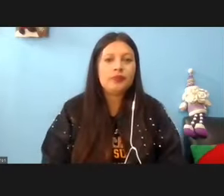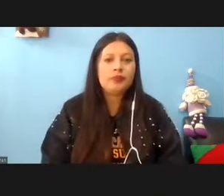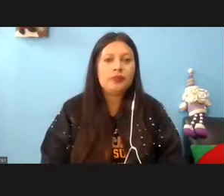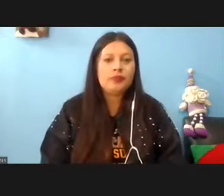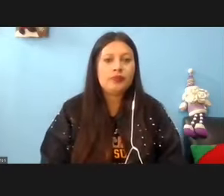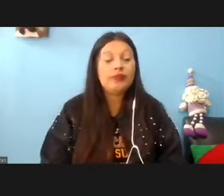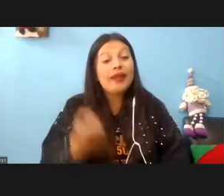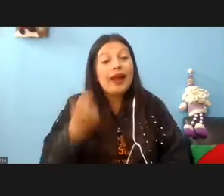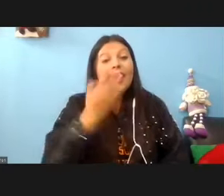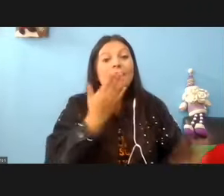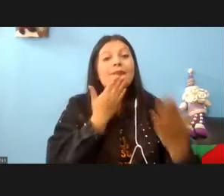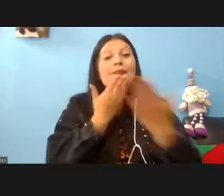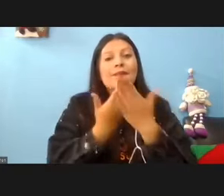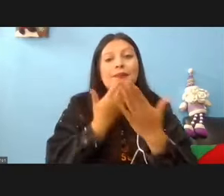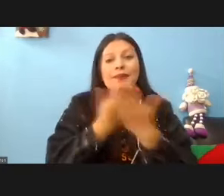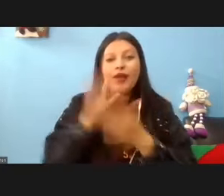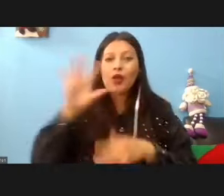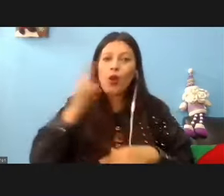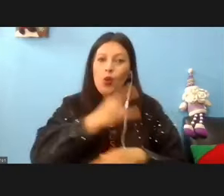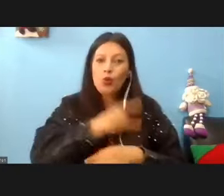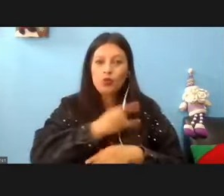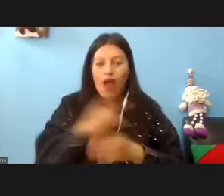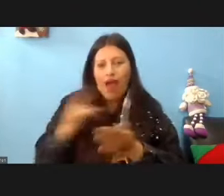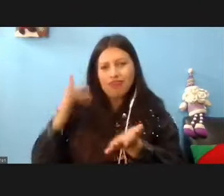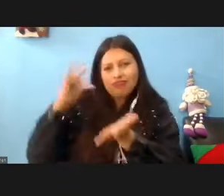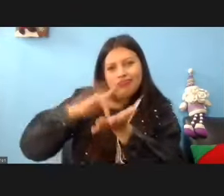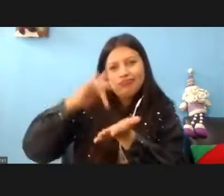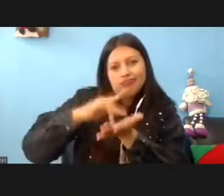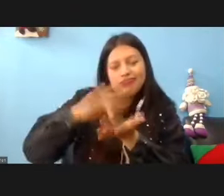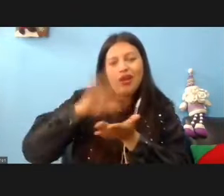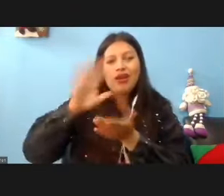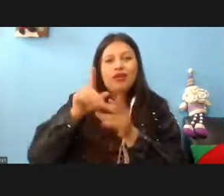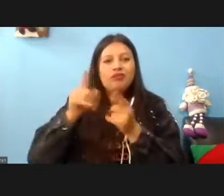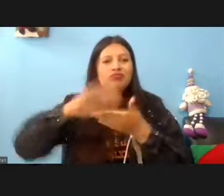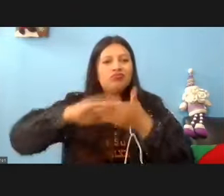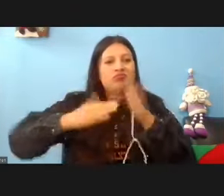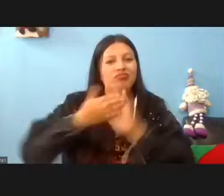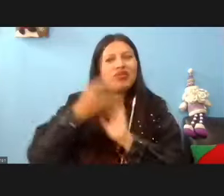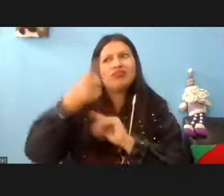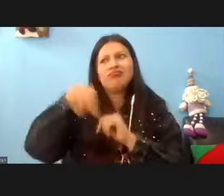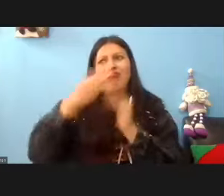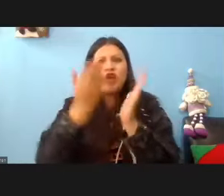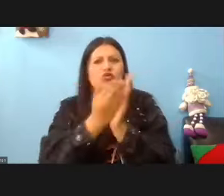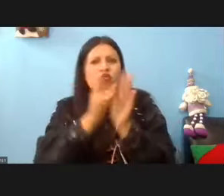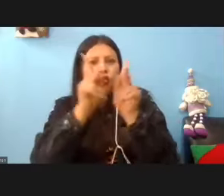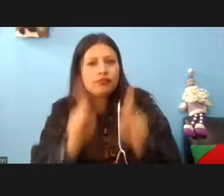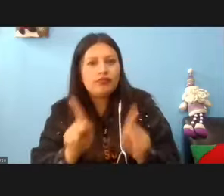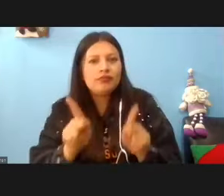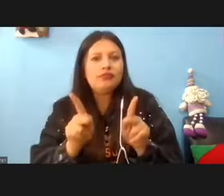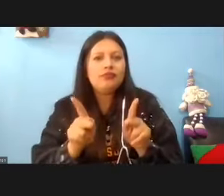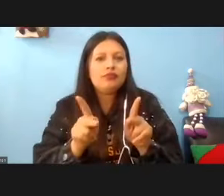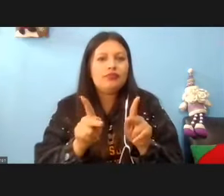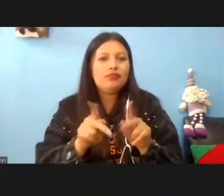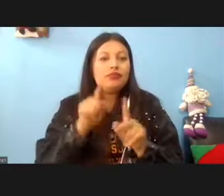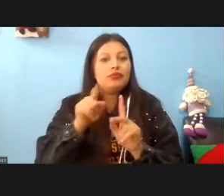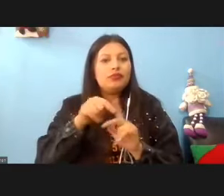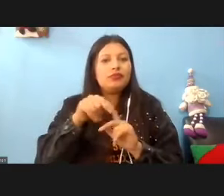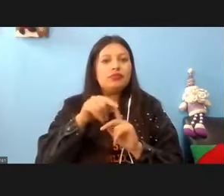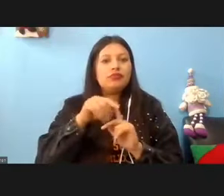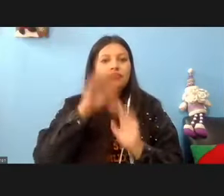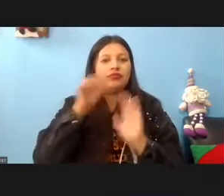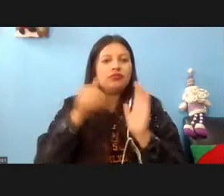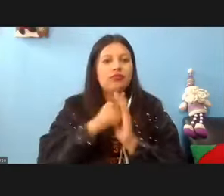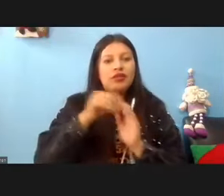También agradecerle a las universidades que estuvieron presentes, organizaciones comunitarias, estudiantiles, a la profesora Piedad Ortega,